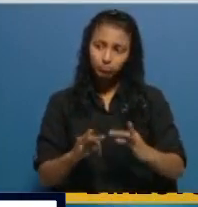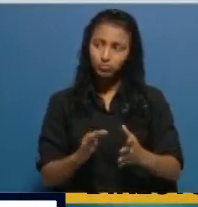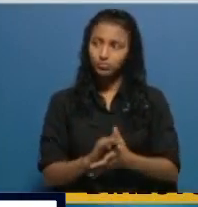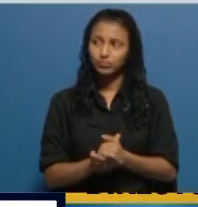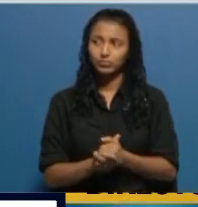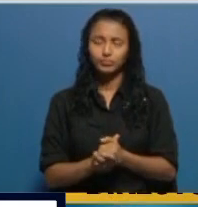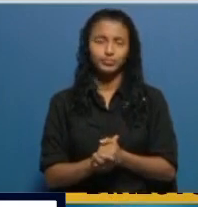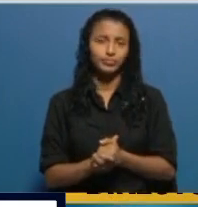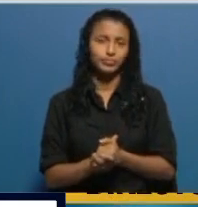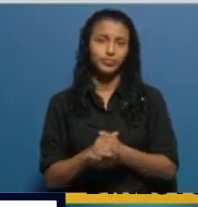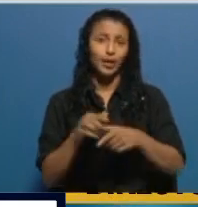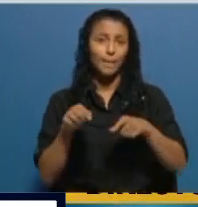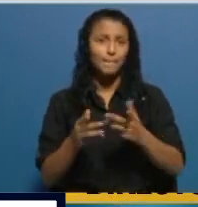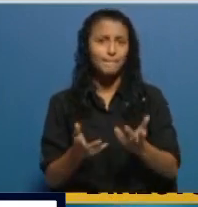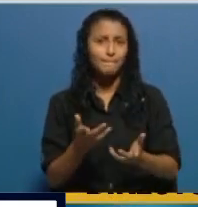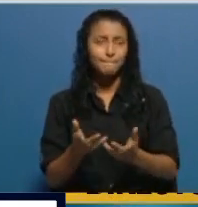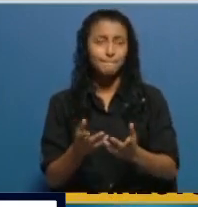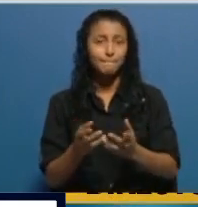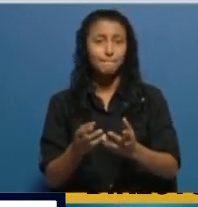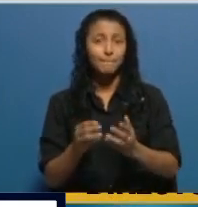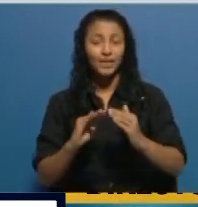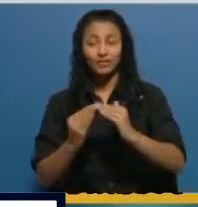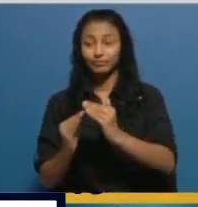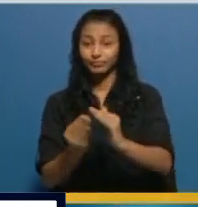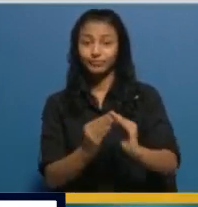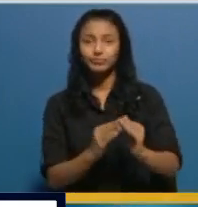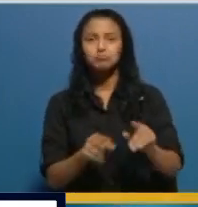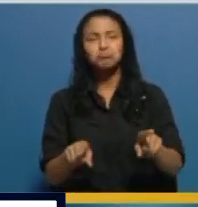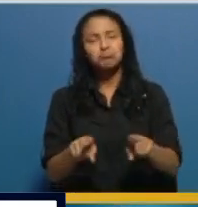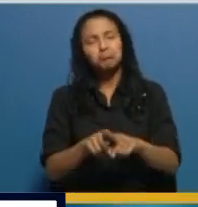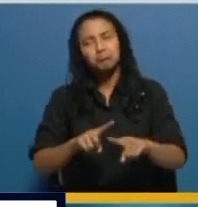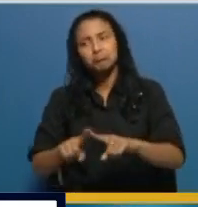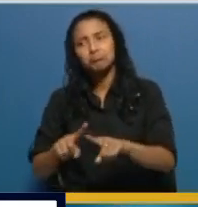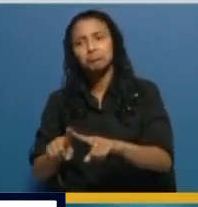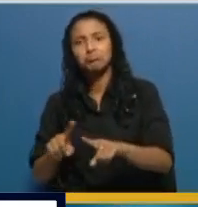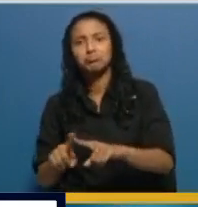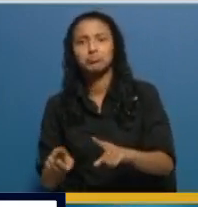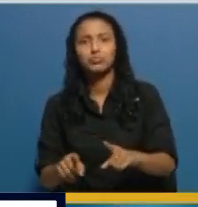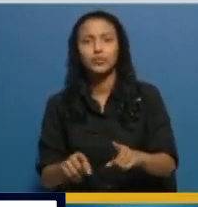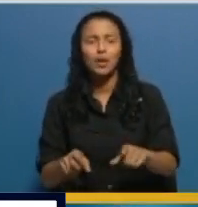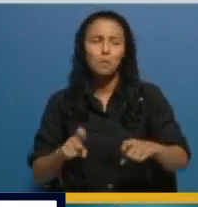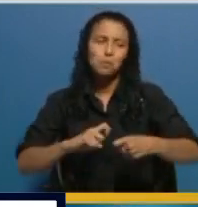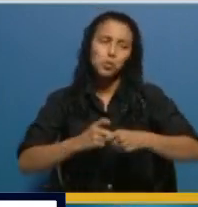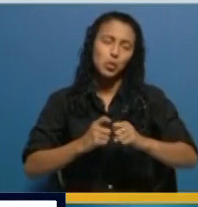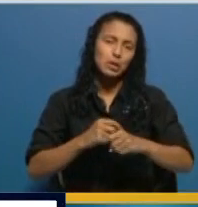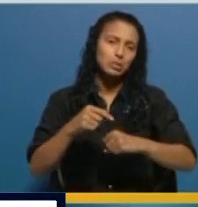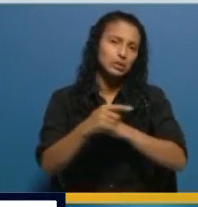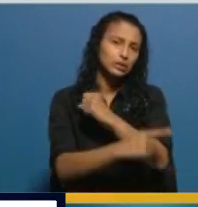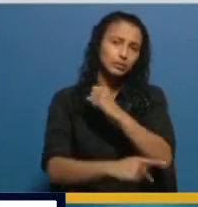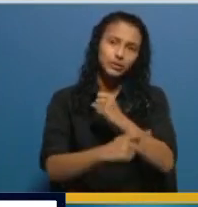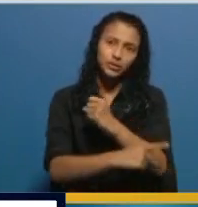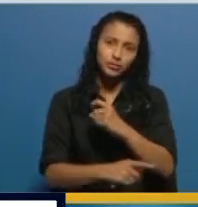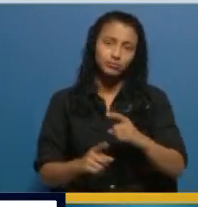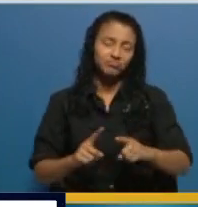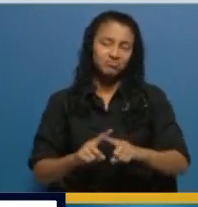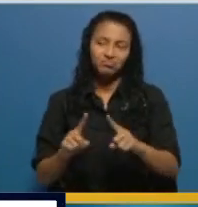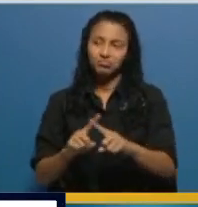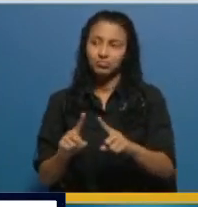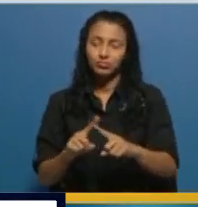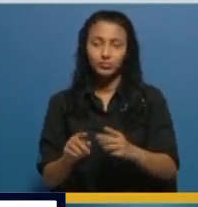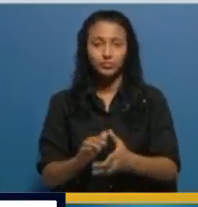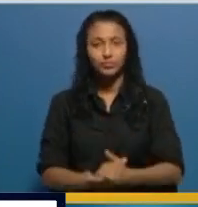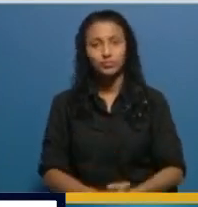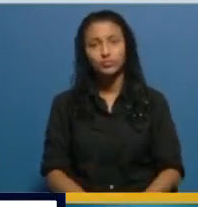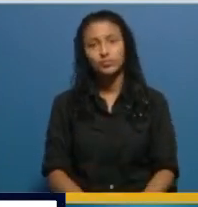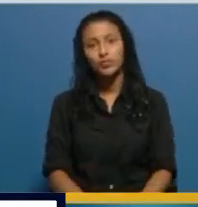ciudadanía pese a las debilidades institucionales por las que pasa el país a las limitaciones y las ventajas de unos